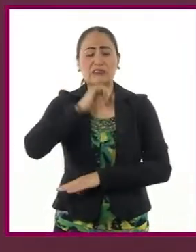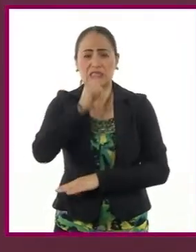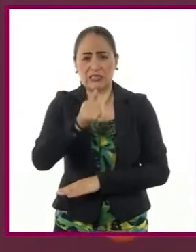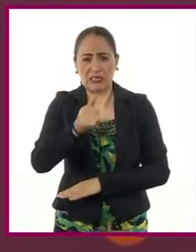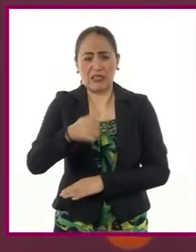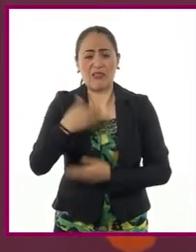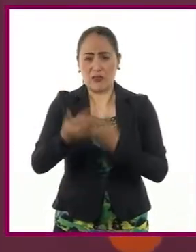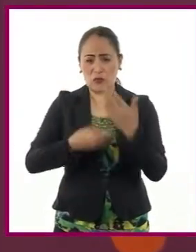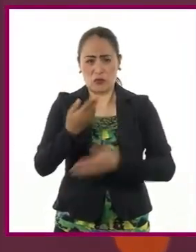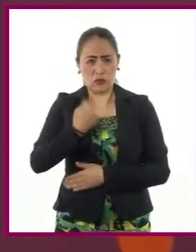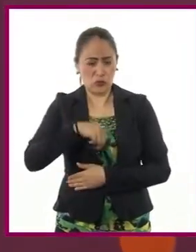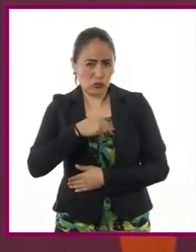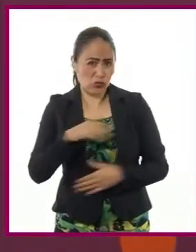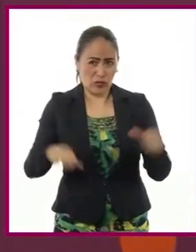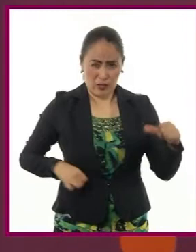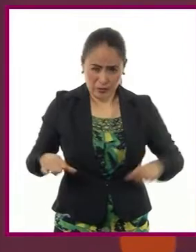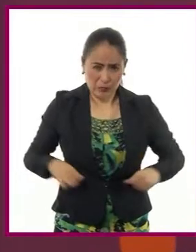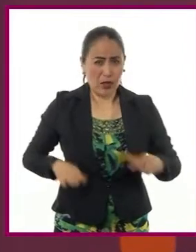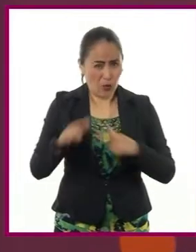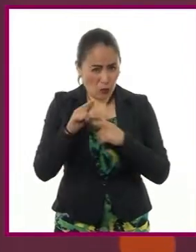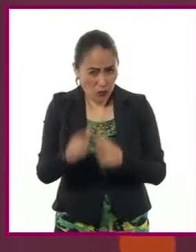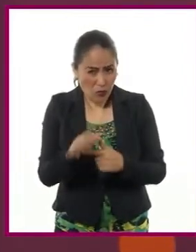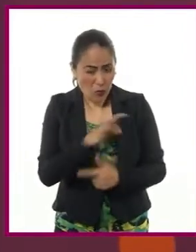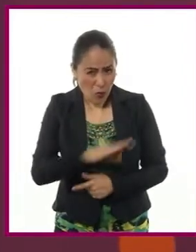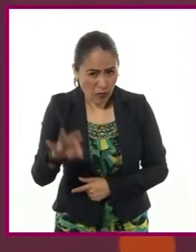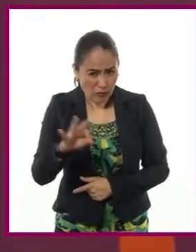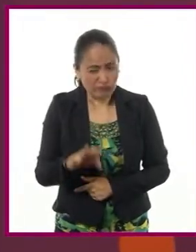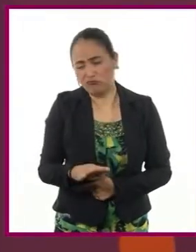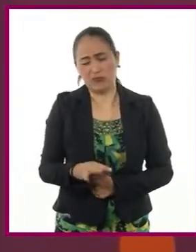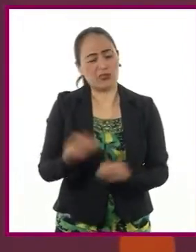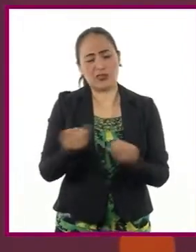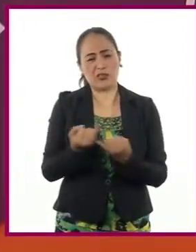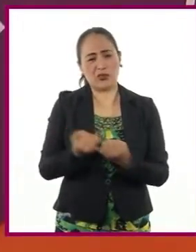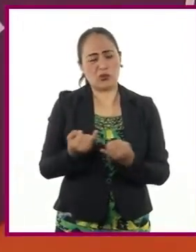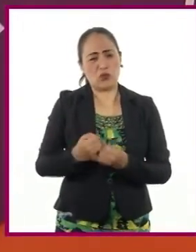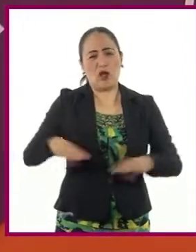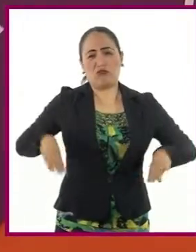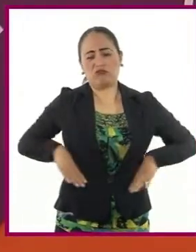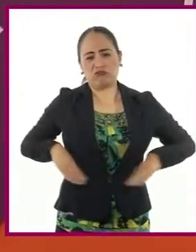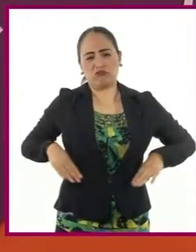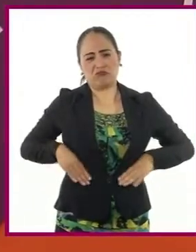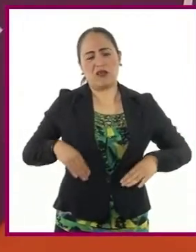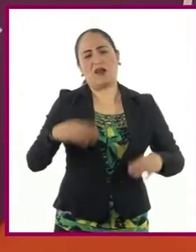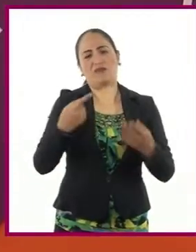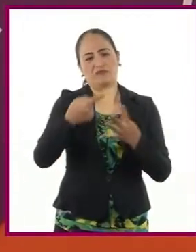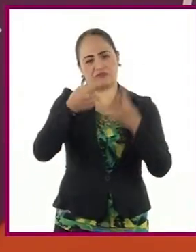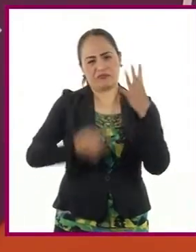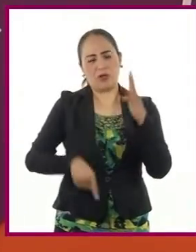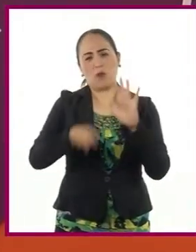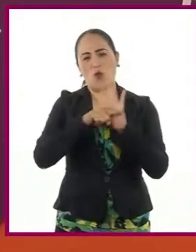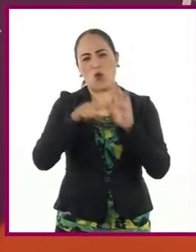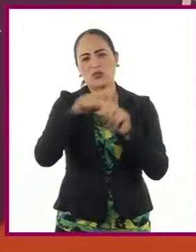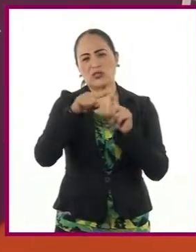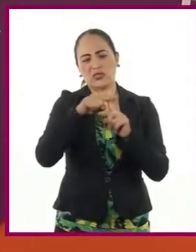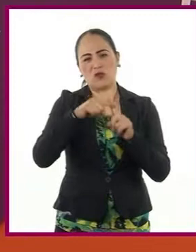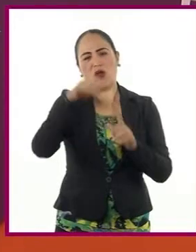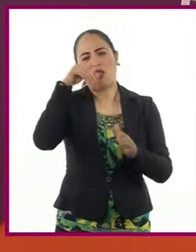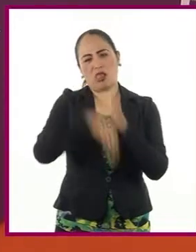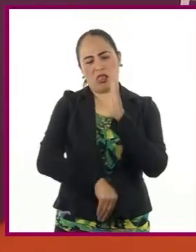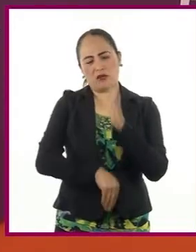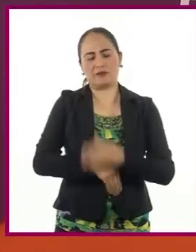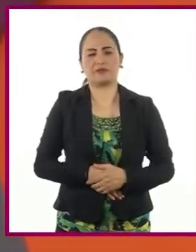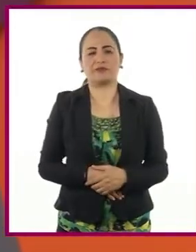posible nuestras actividades y nuestras capacidades se verán afectadas. El conflicto está presente en la vida